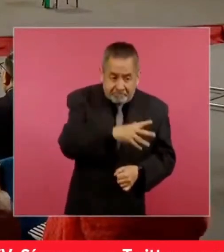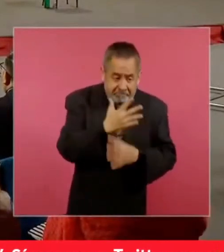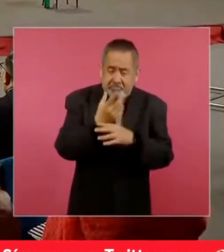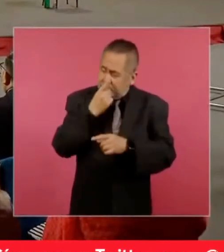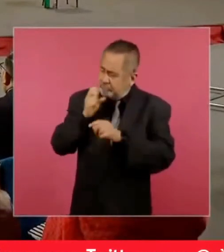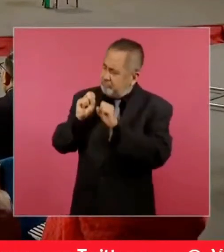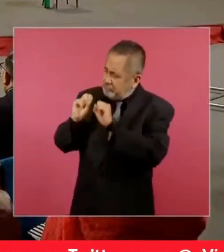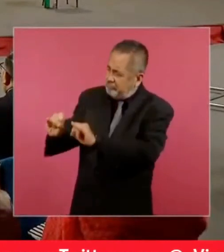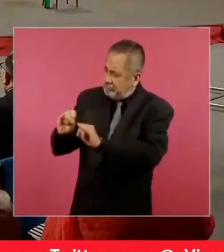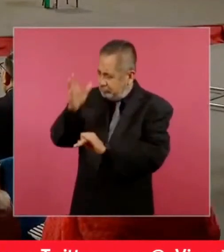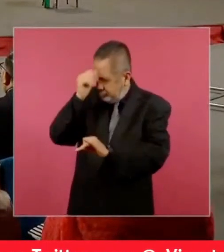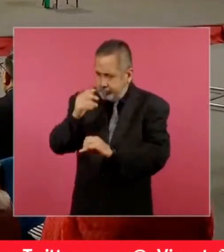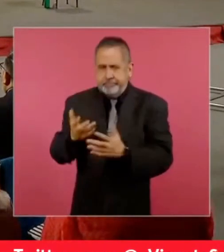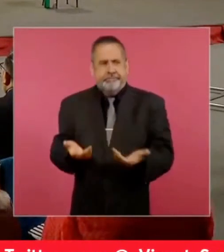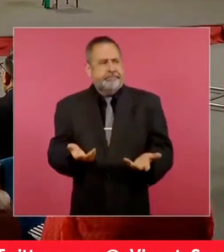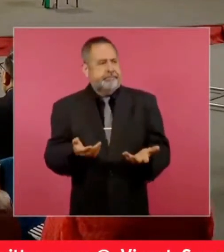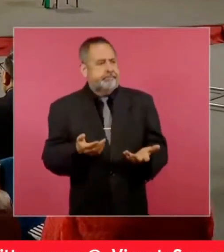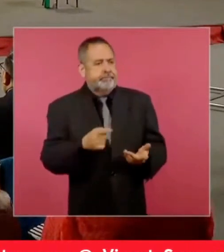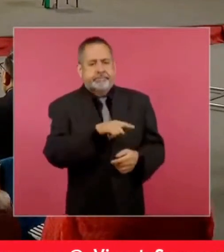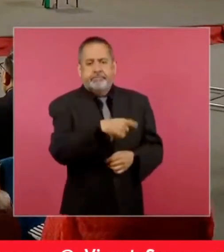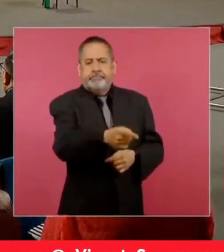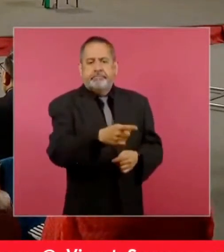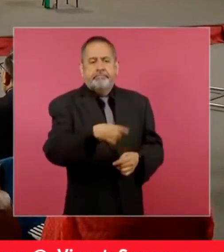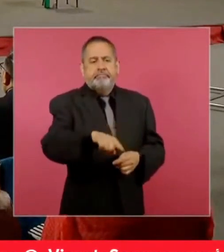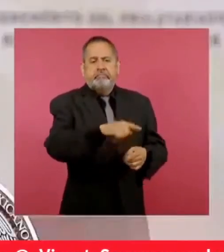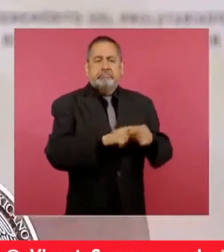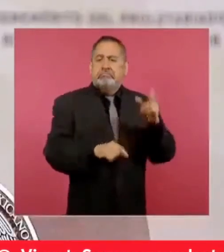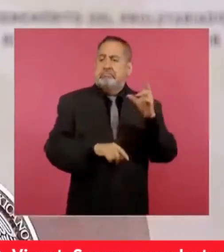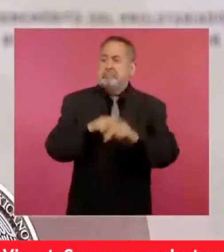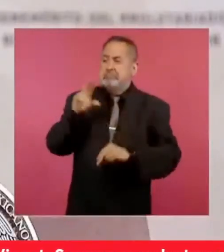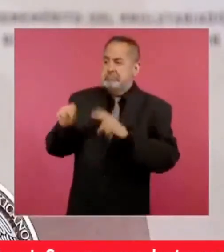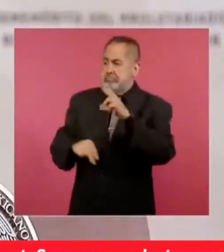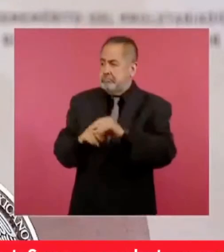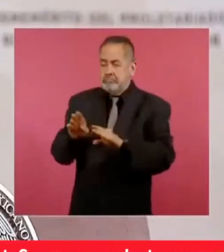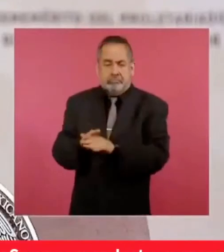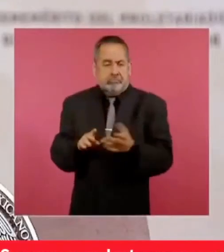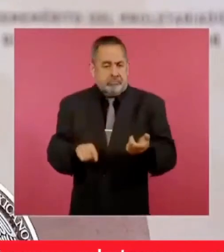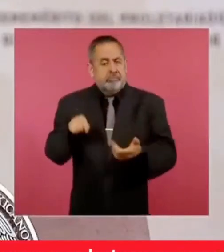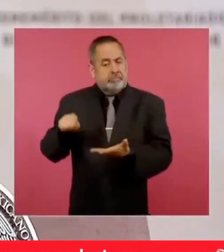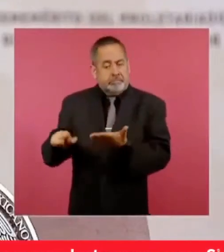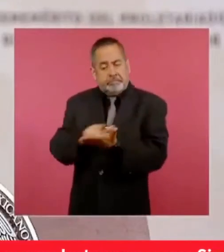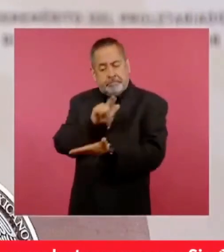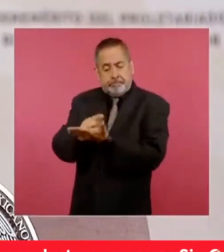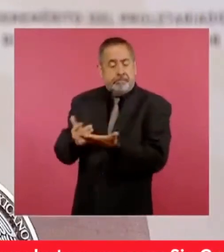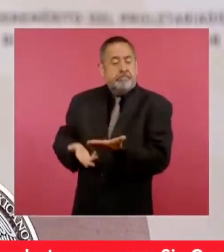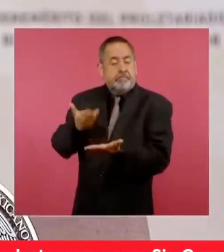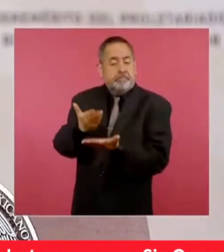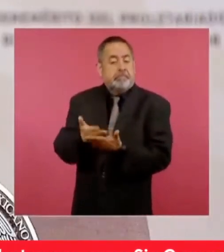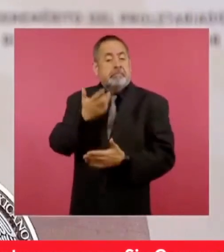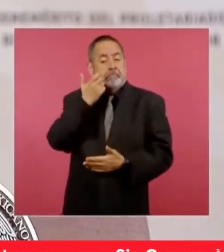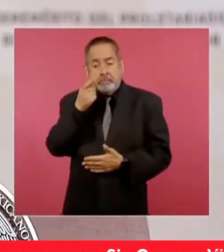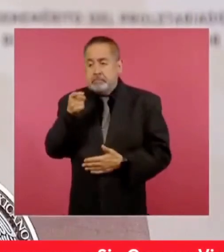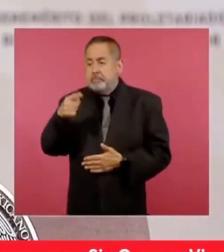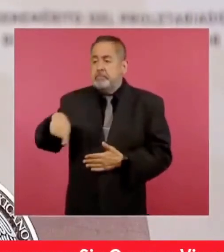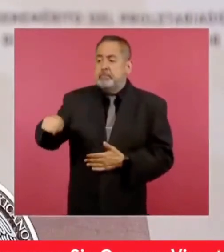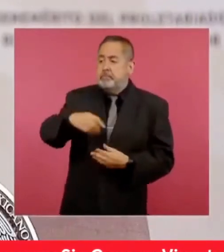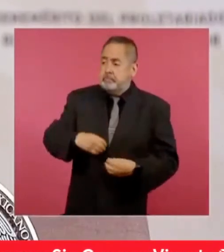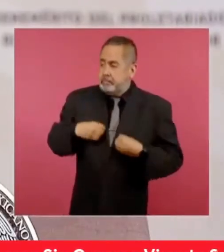mexicanos. Lo que busca también la reforma es mejorar la calidad de vida de las personas